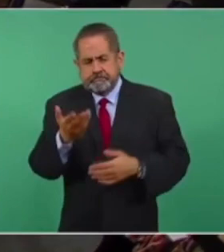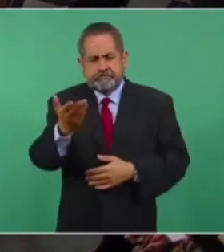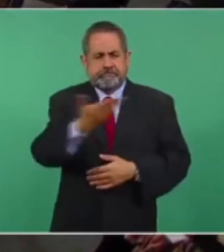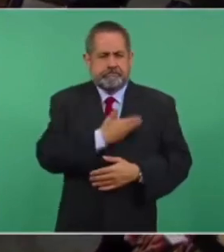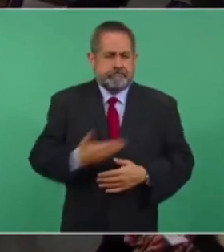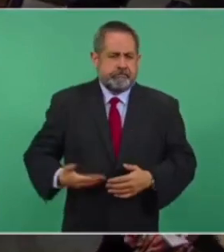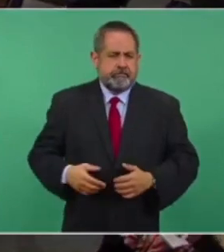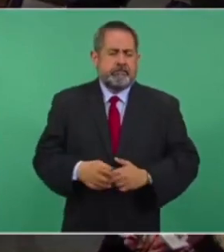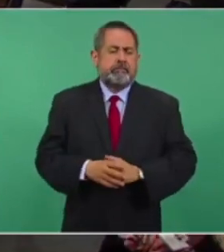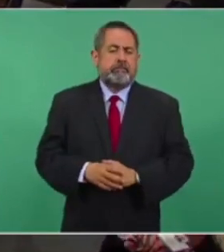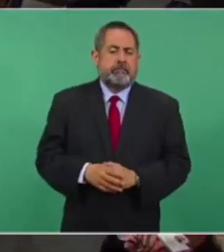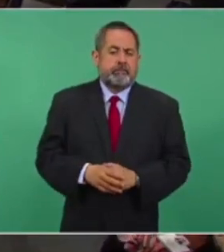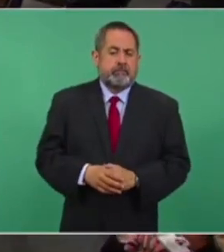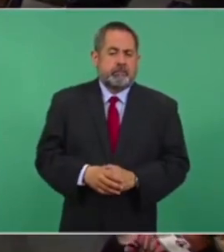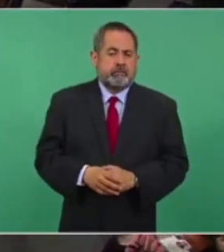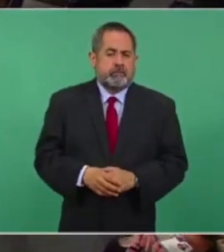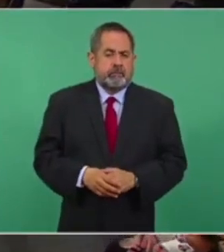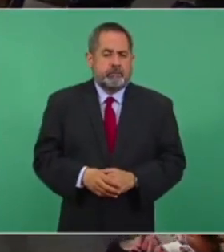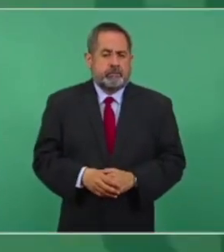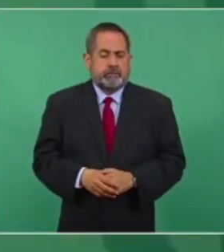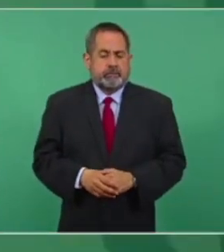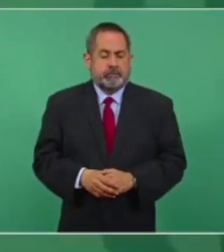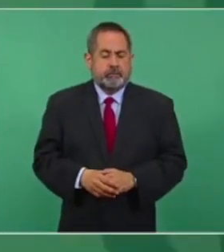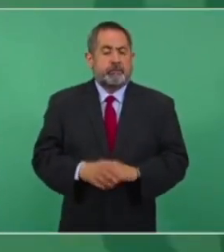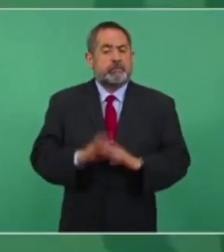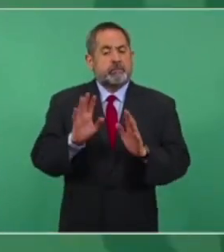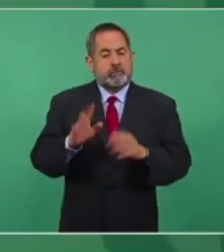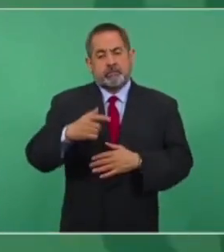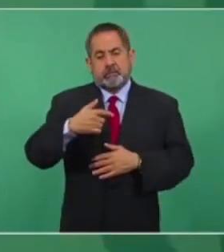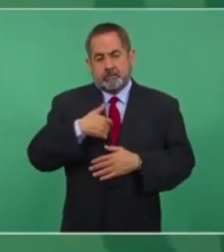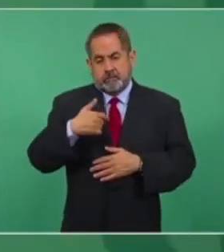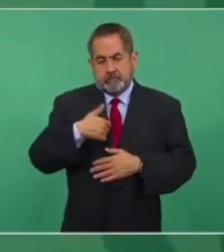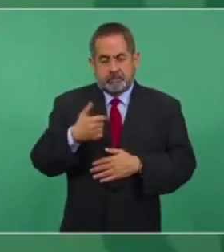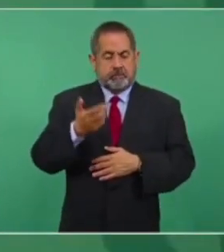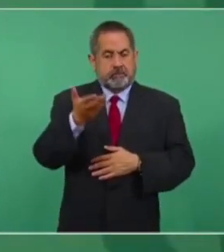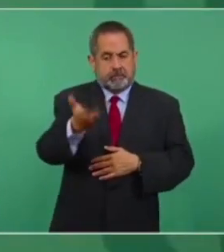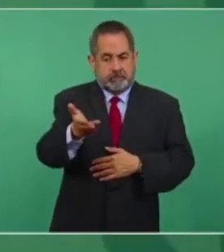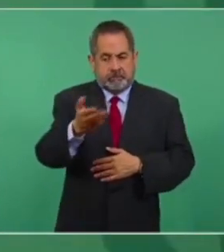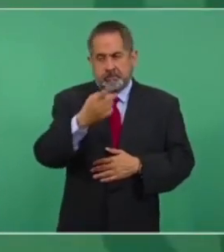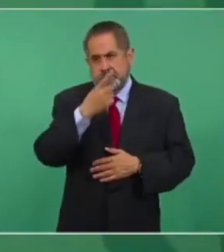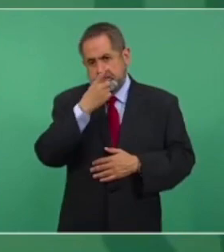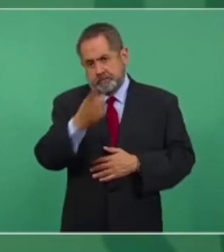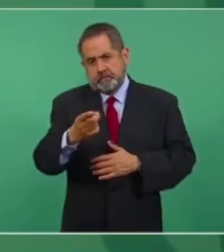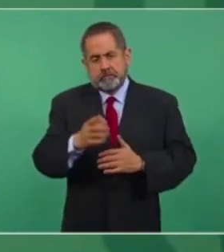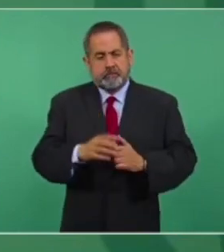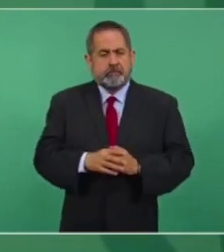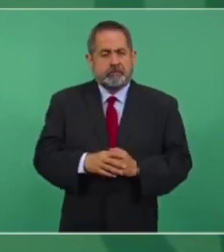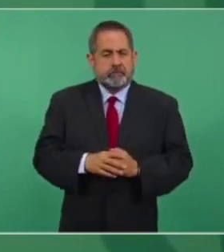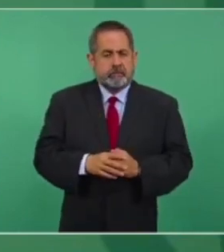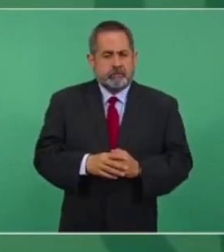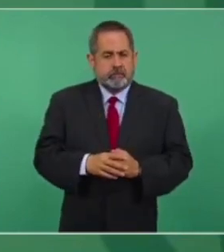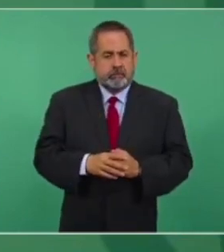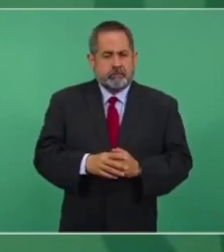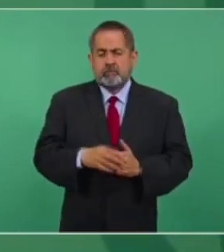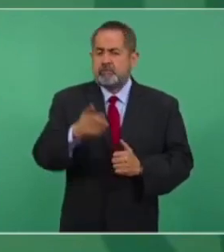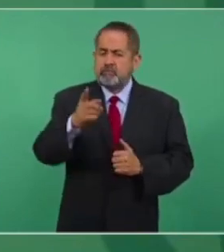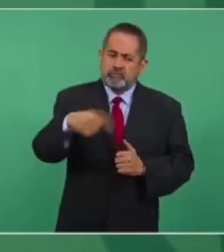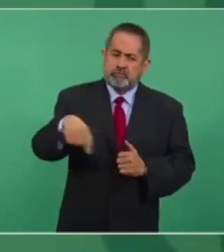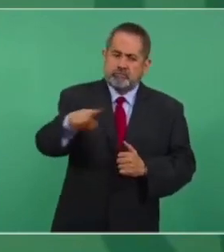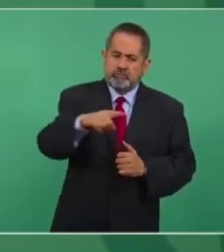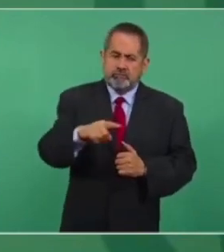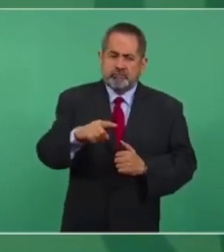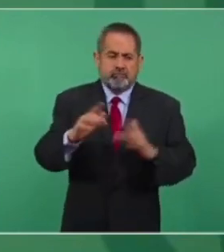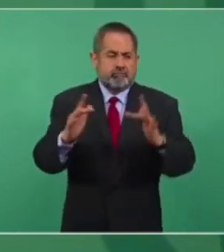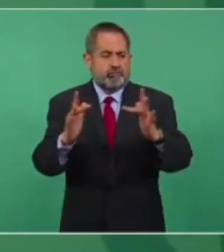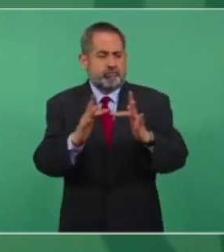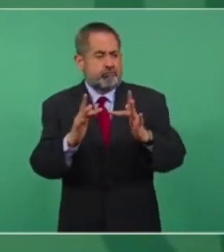presidente? Bueno, yo les diría que empiecen a buscar al